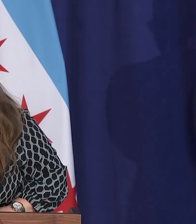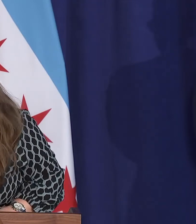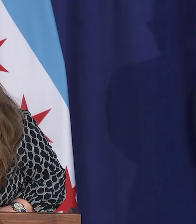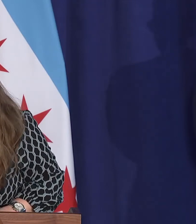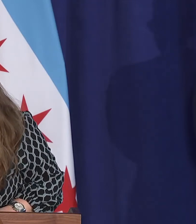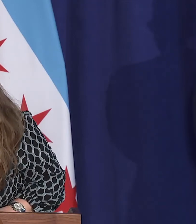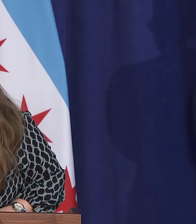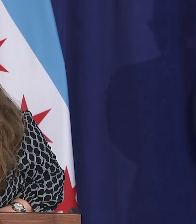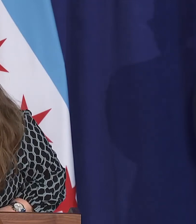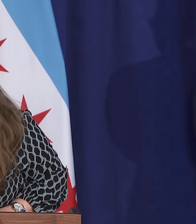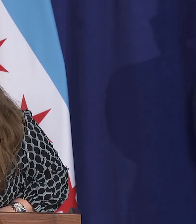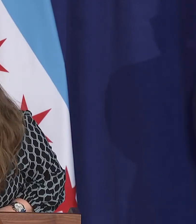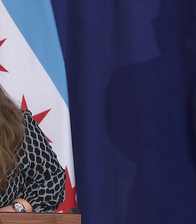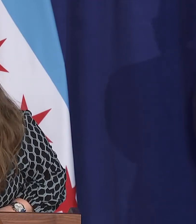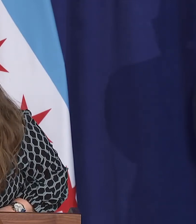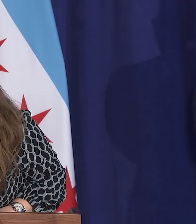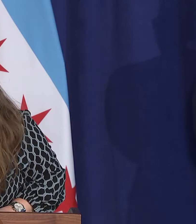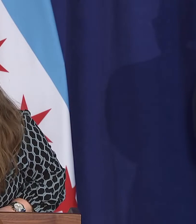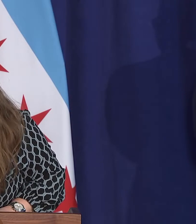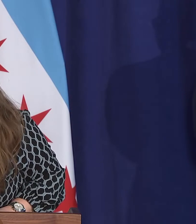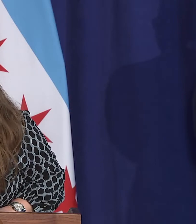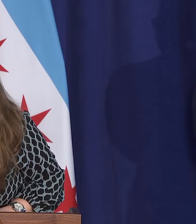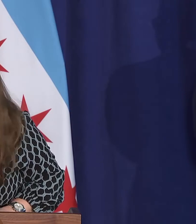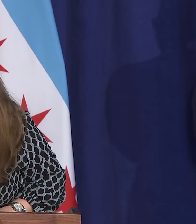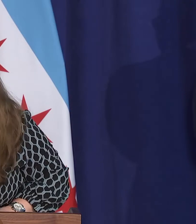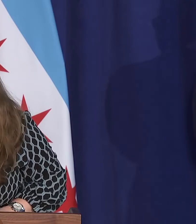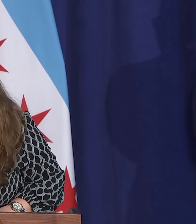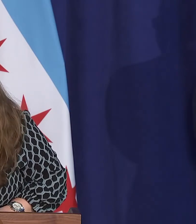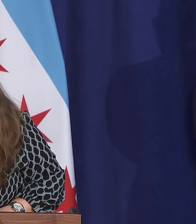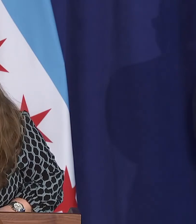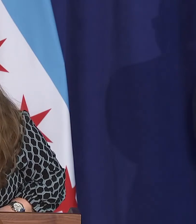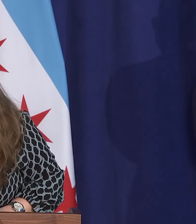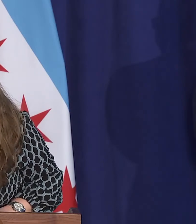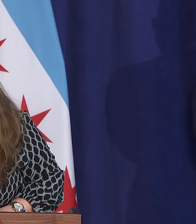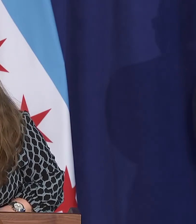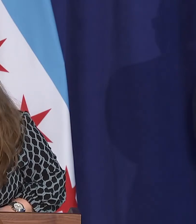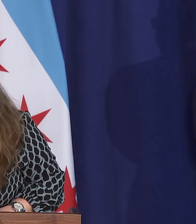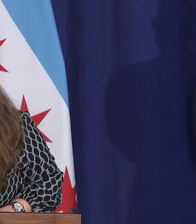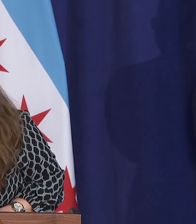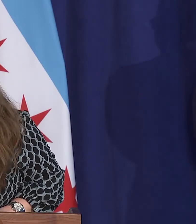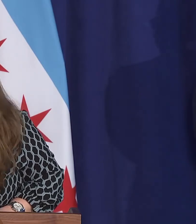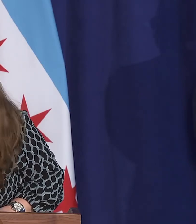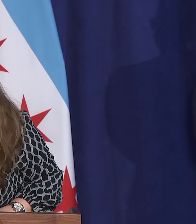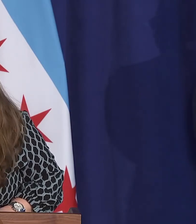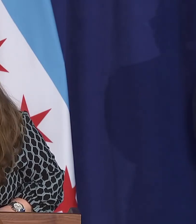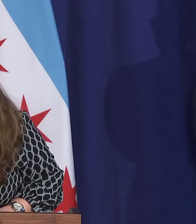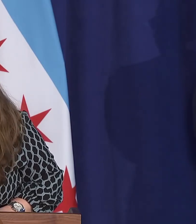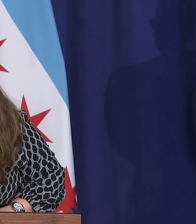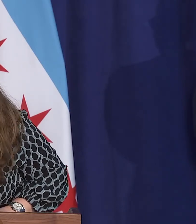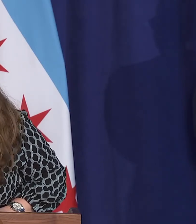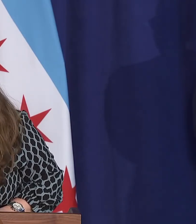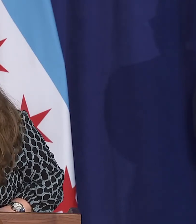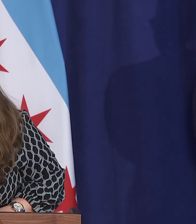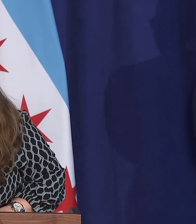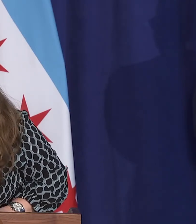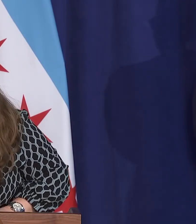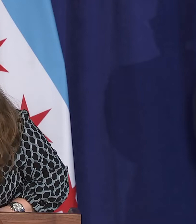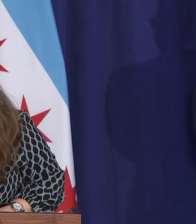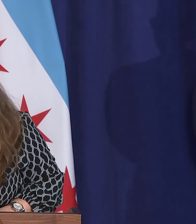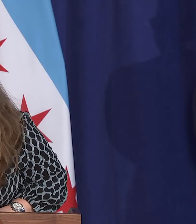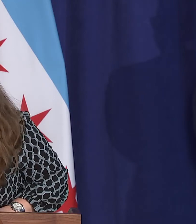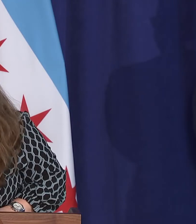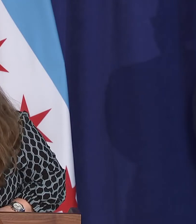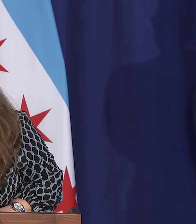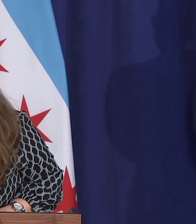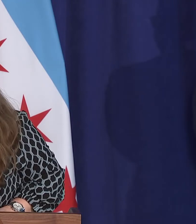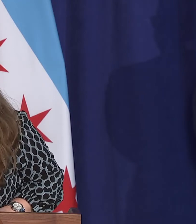Y ahora estamos aquí para anunciar que todavía estamos planeando una fase muy importante, nuestra fase 1C, como ya